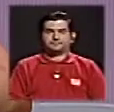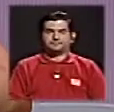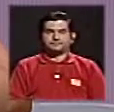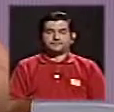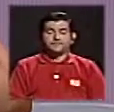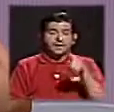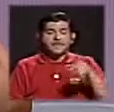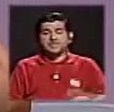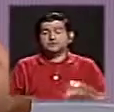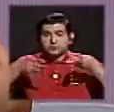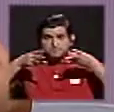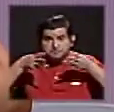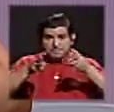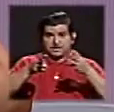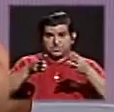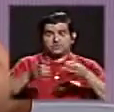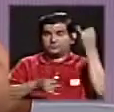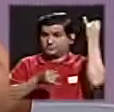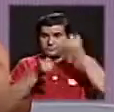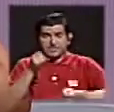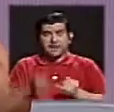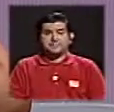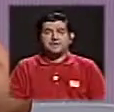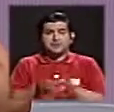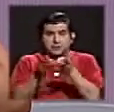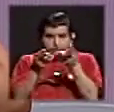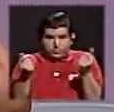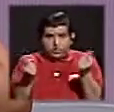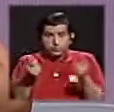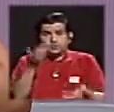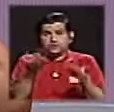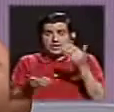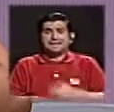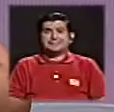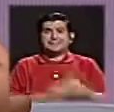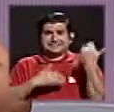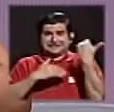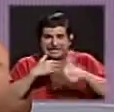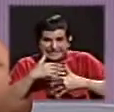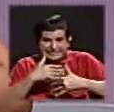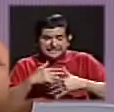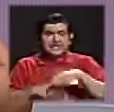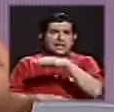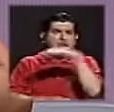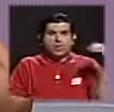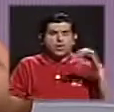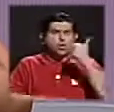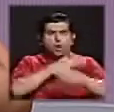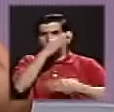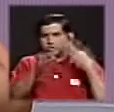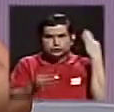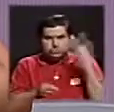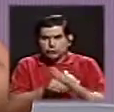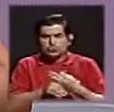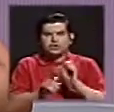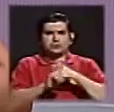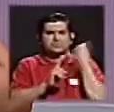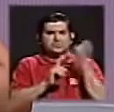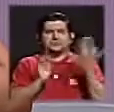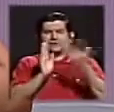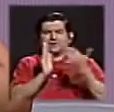son métodos que al final van a ocasionar más bien heridas o otro tipo de